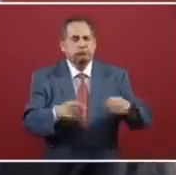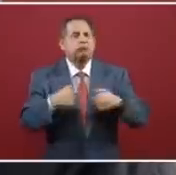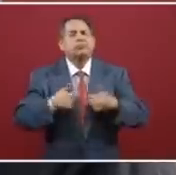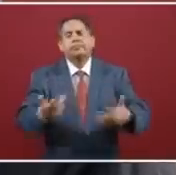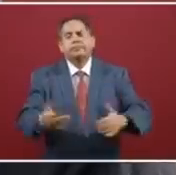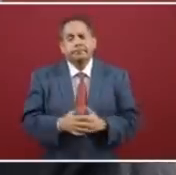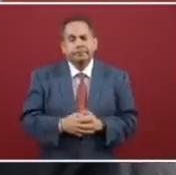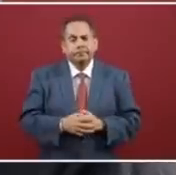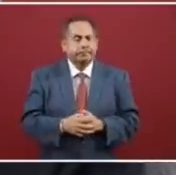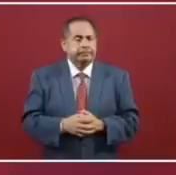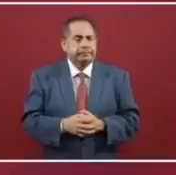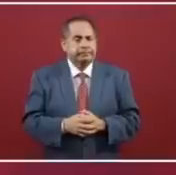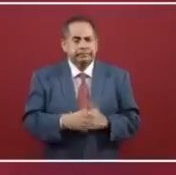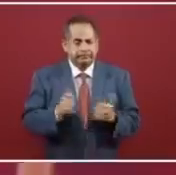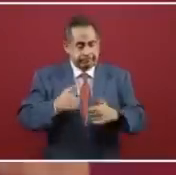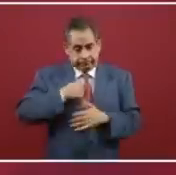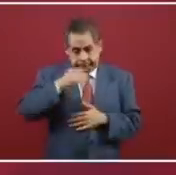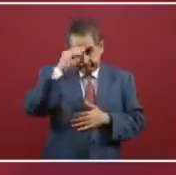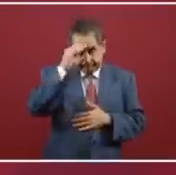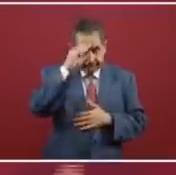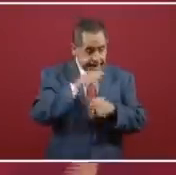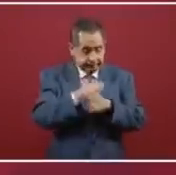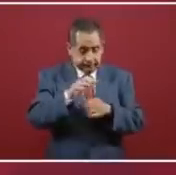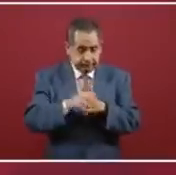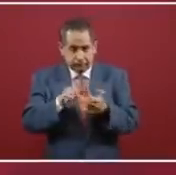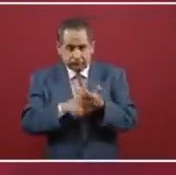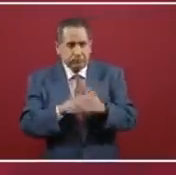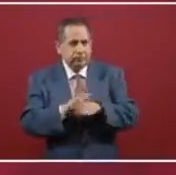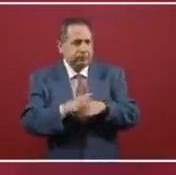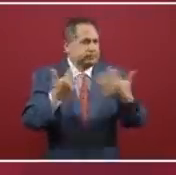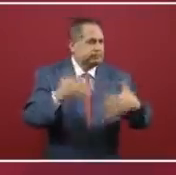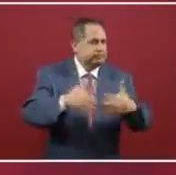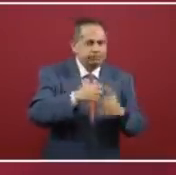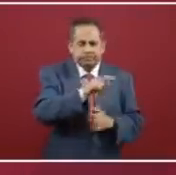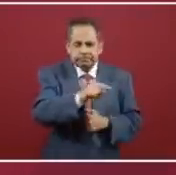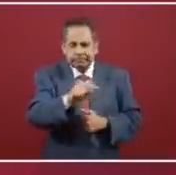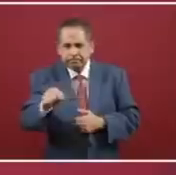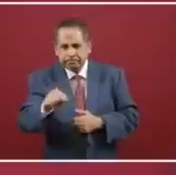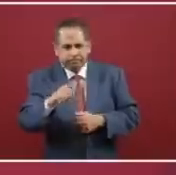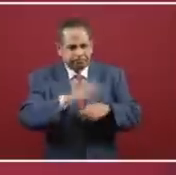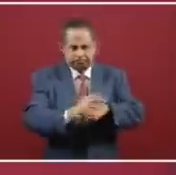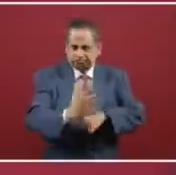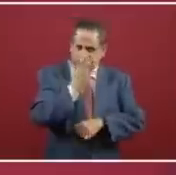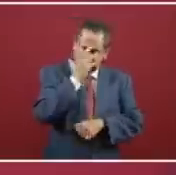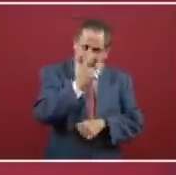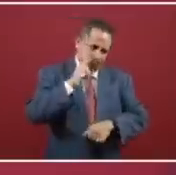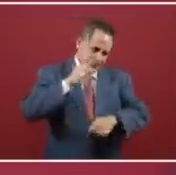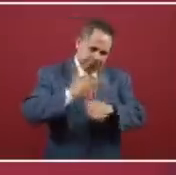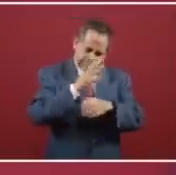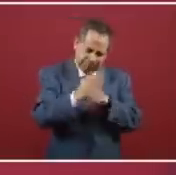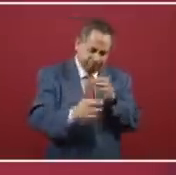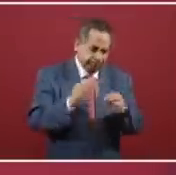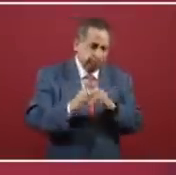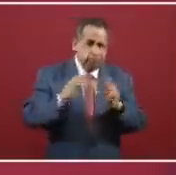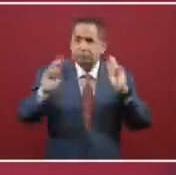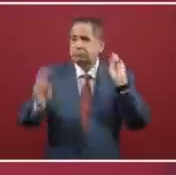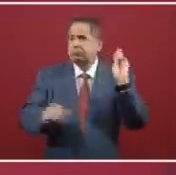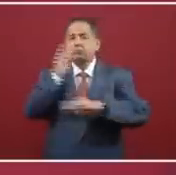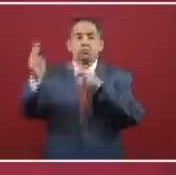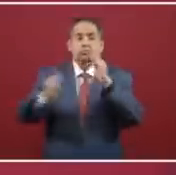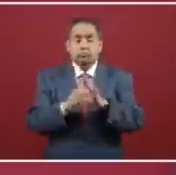se hace a ver cuáles son las empresas más serias del